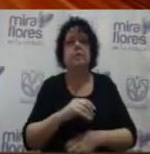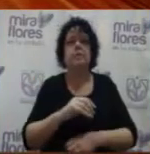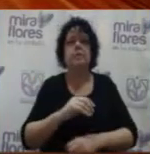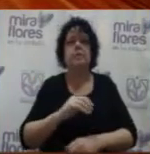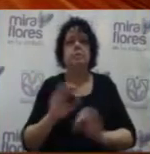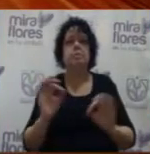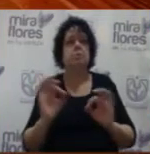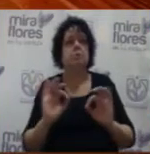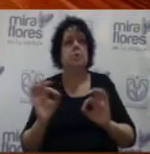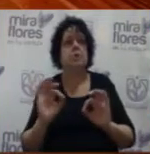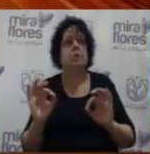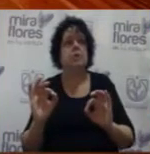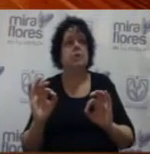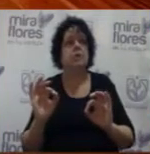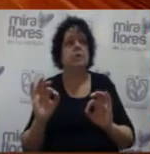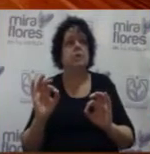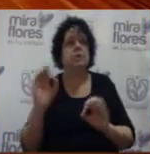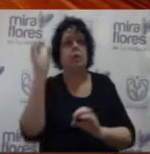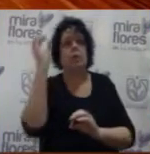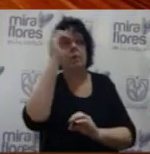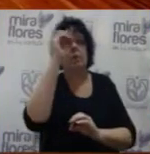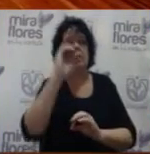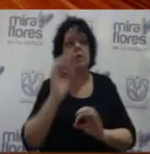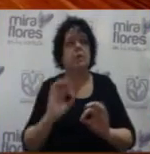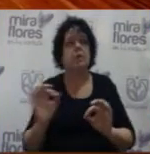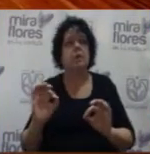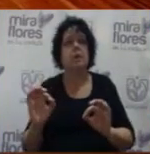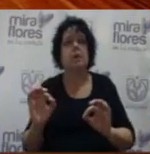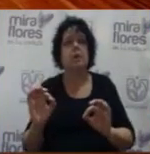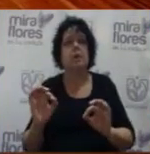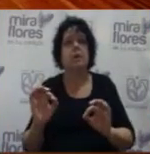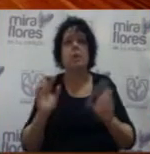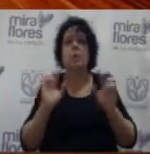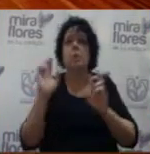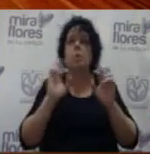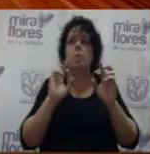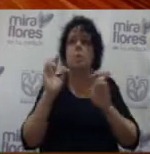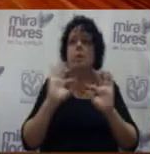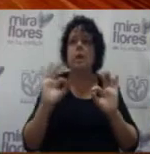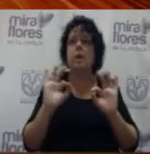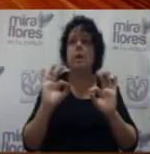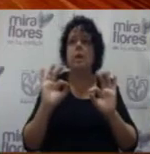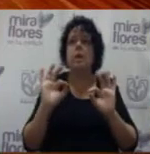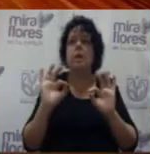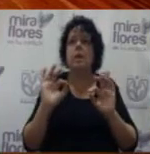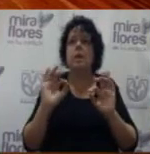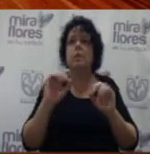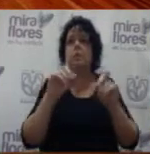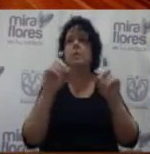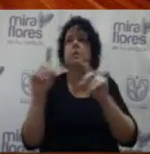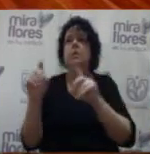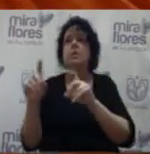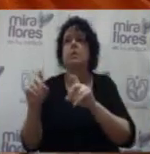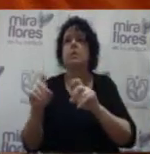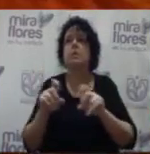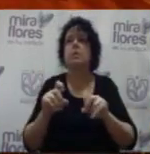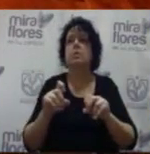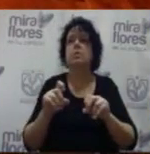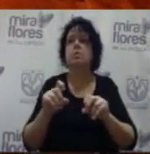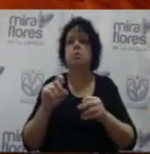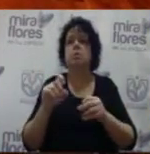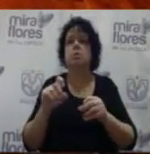Si no tenemos más opiniones, alguna duda, Procederemos al voto. Aquellos miembros del Consejo que estén a favor de